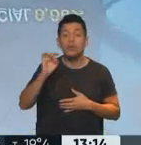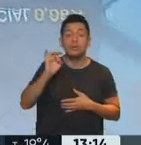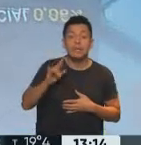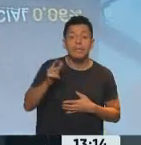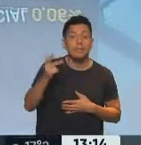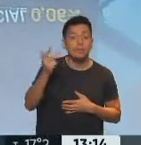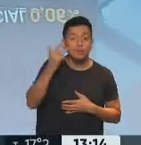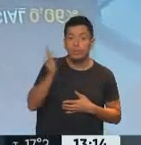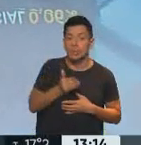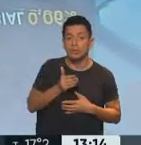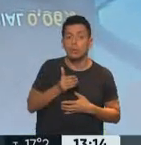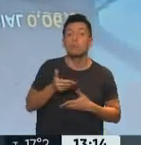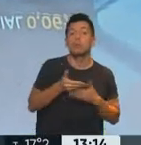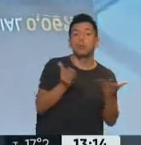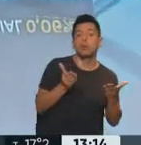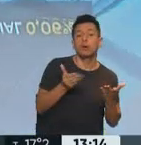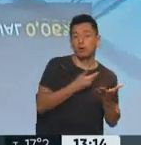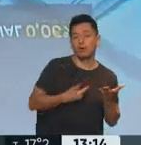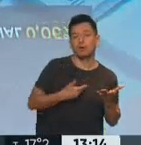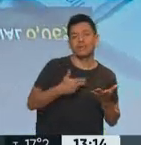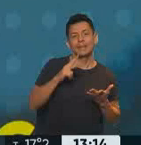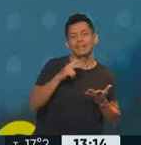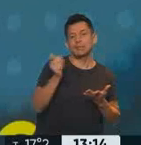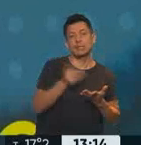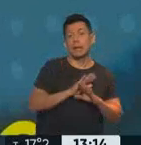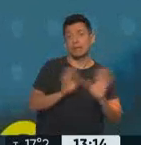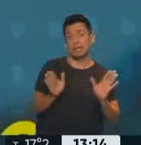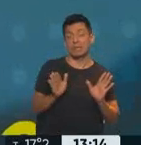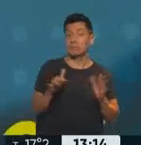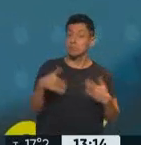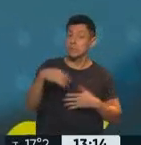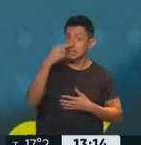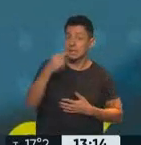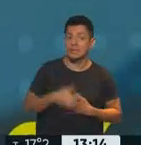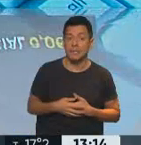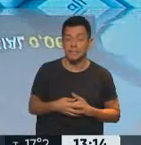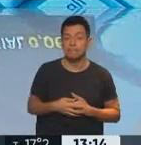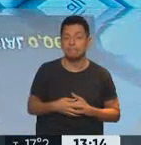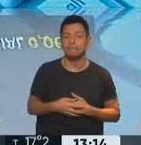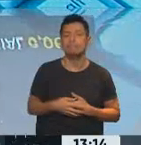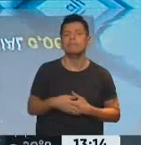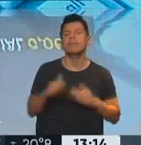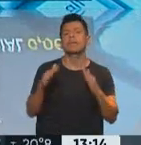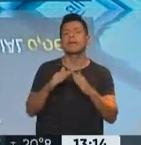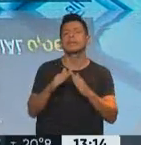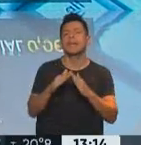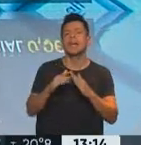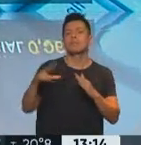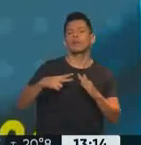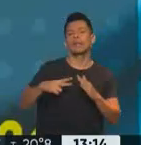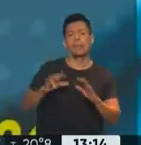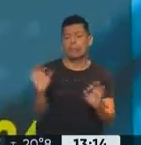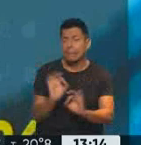el sector público del 36 por ciento fíjense qué interesante no casas particulares nada